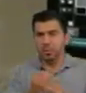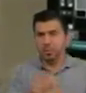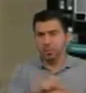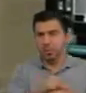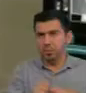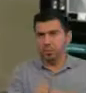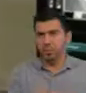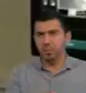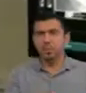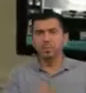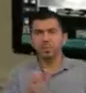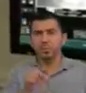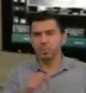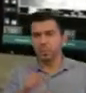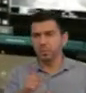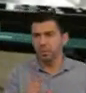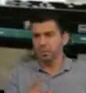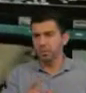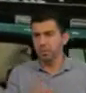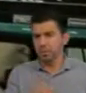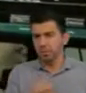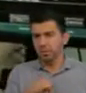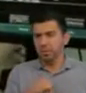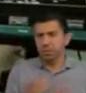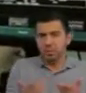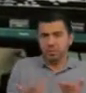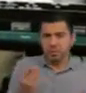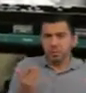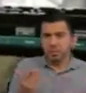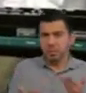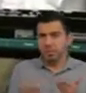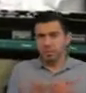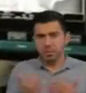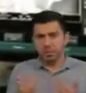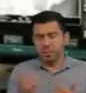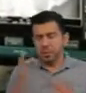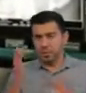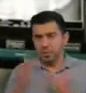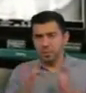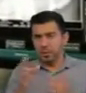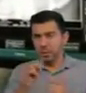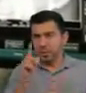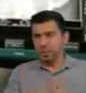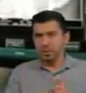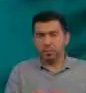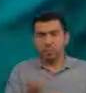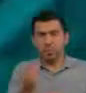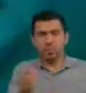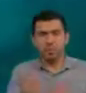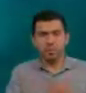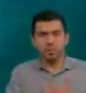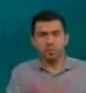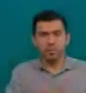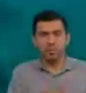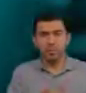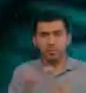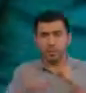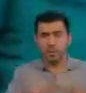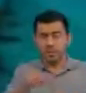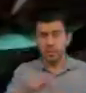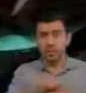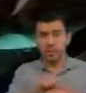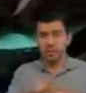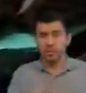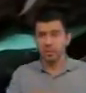de inestabilidad, pero este tipo de inestabilidad no amerita en este momento ningún procedimiento quirúrgico. A pesar de no ser necesaria